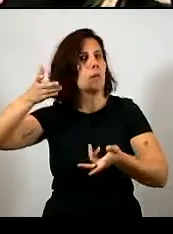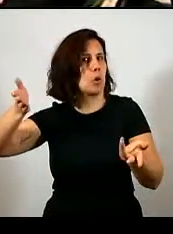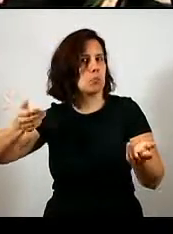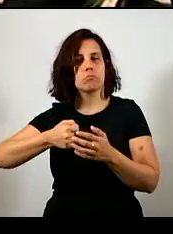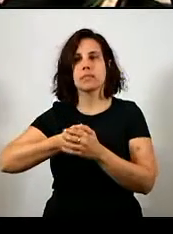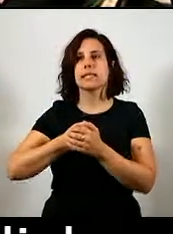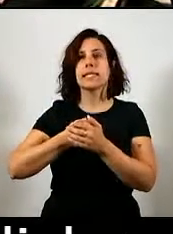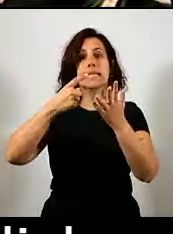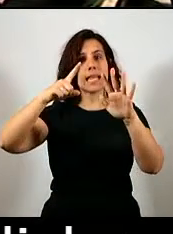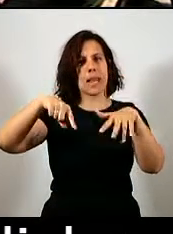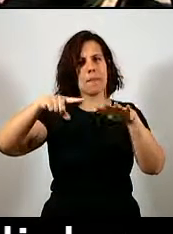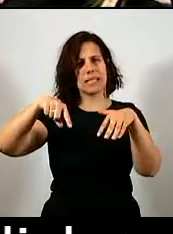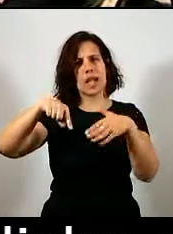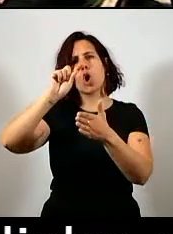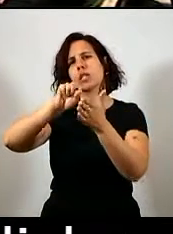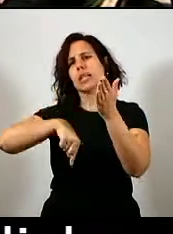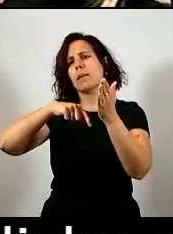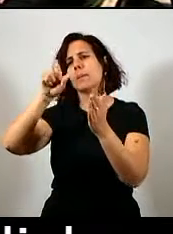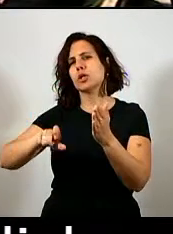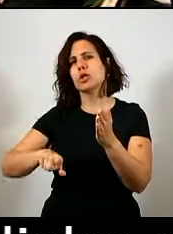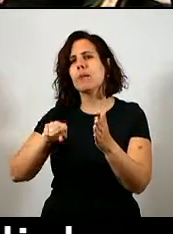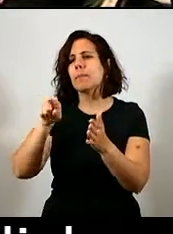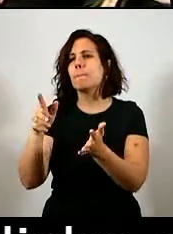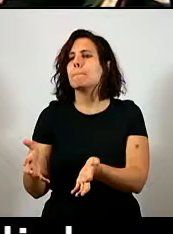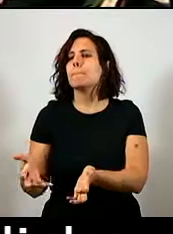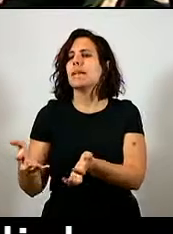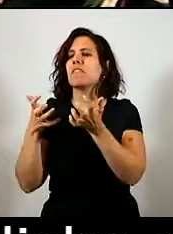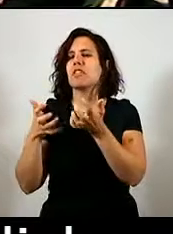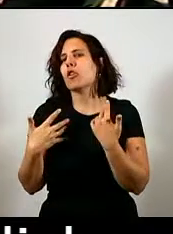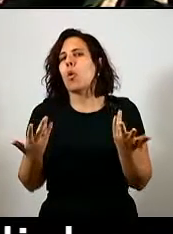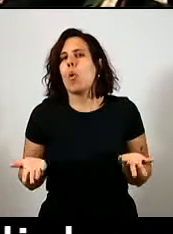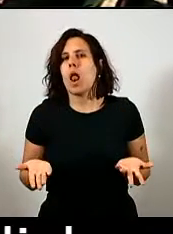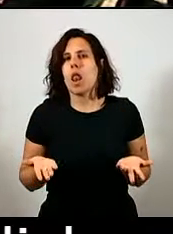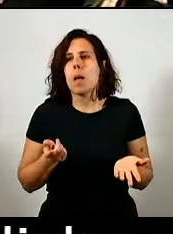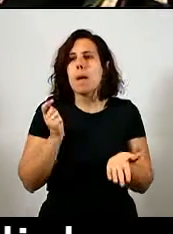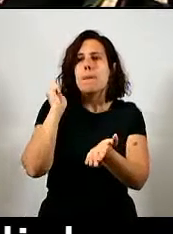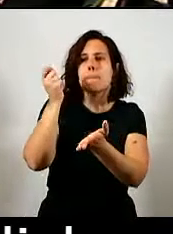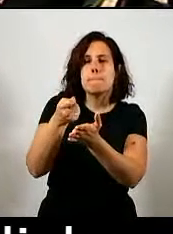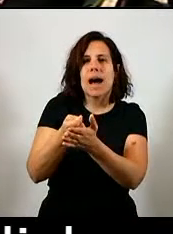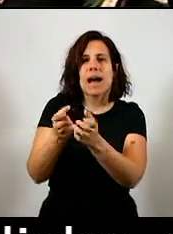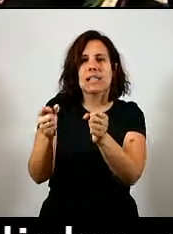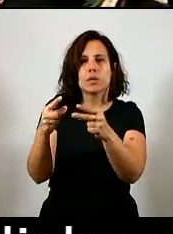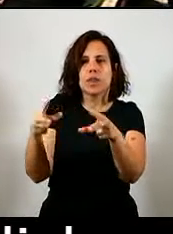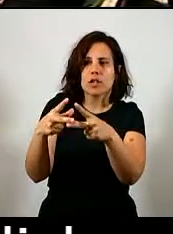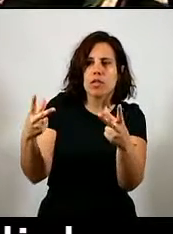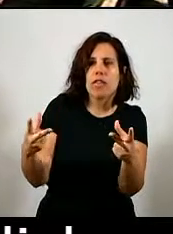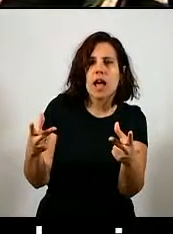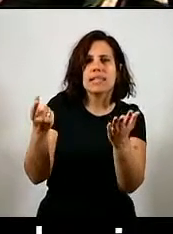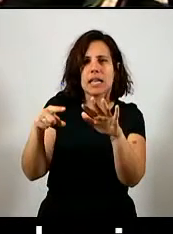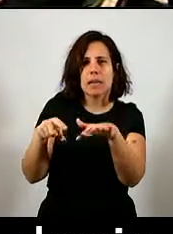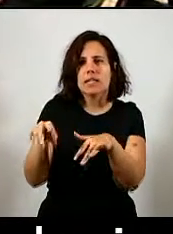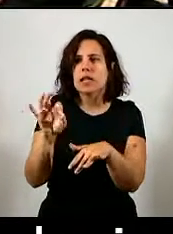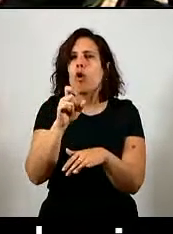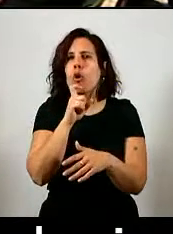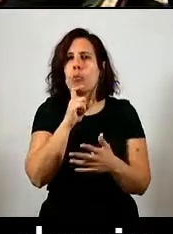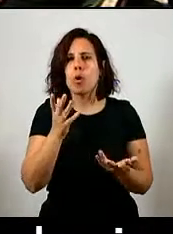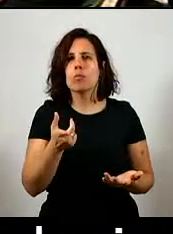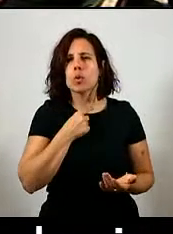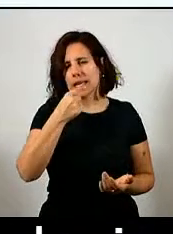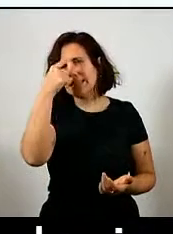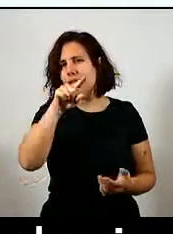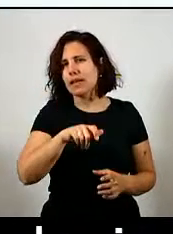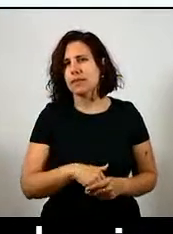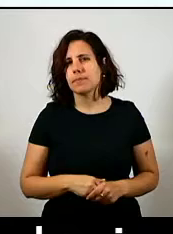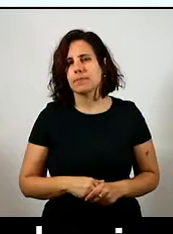meses contratado. Quiero decir, ¿qué incentivo tiene la empresa? ¿Le pagan las cotizaciones durante esos 6 meses? Me gustaría saberlo.